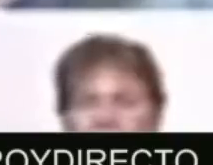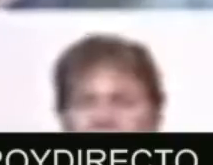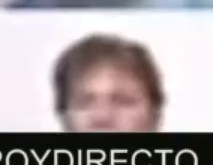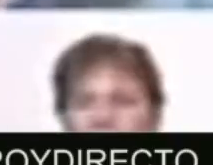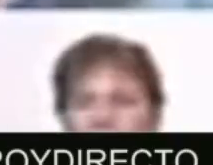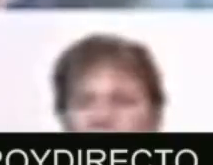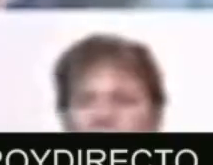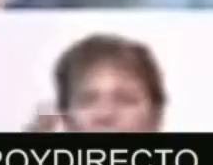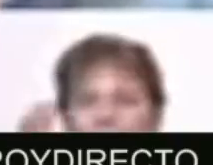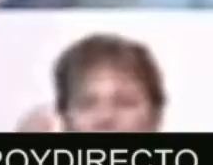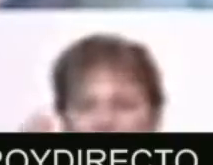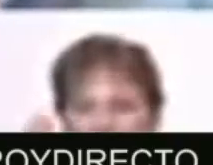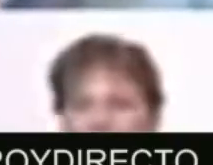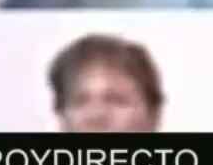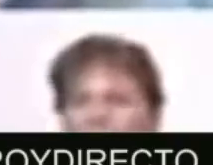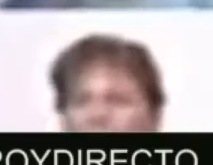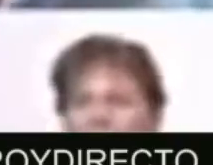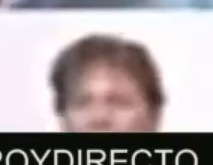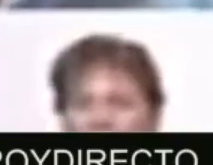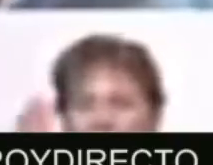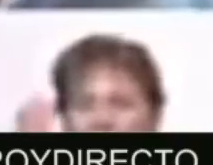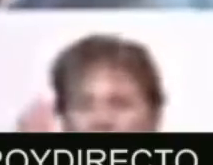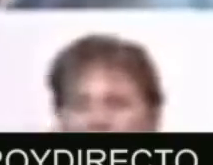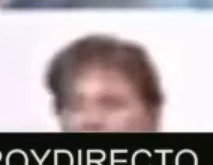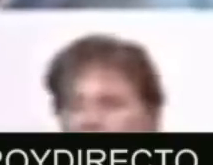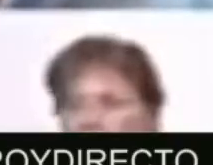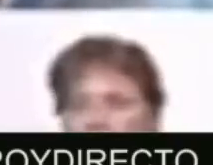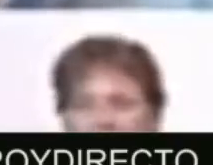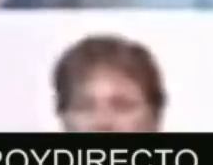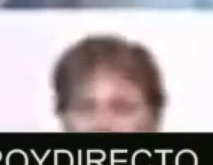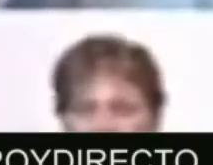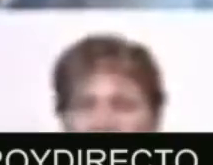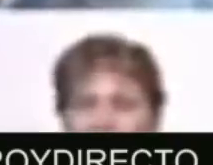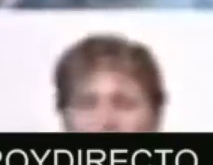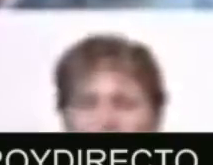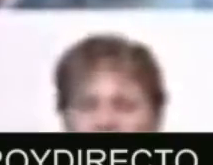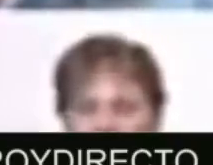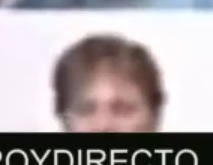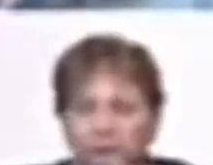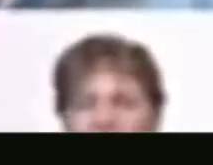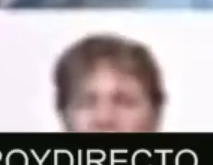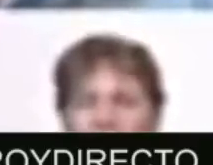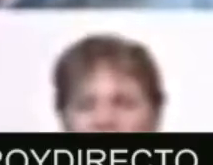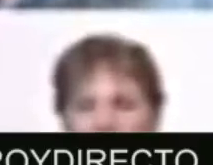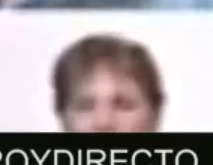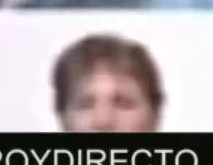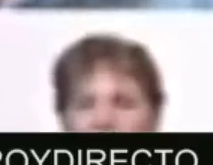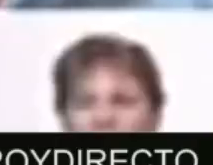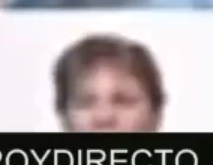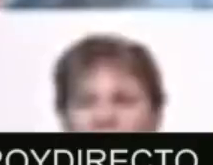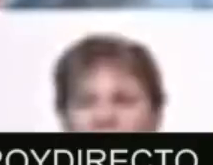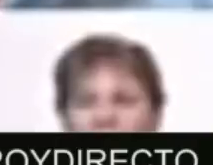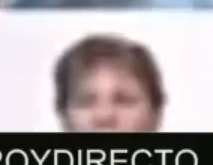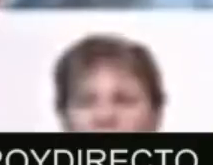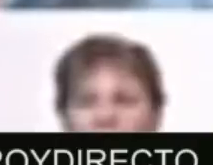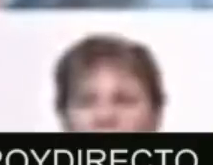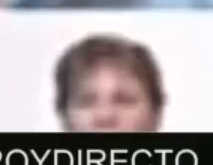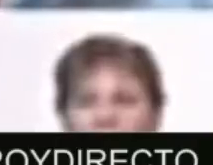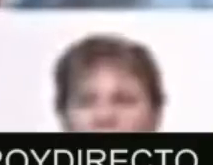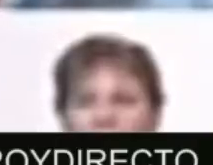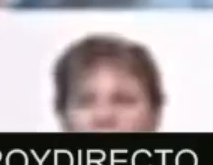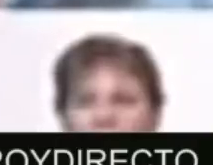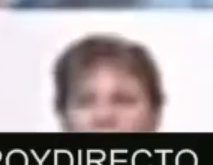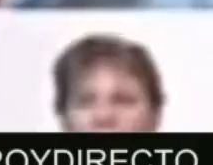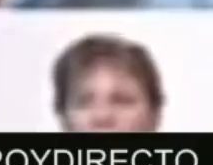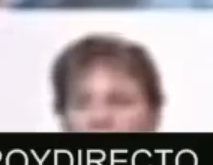fallecidos, estamos en los judíos juramento, luego usted y podrá hacer uso de la palabra respecto a su para pedido. acceder Vamos a a, dormir en señor